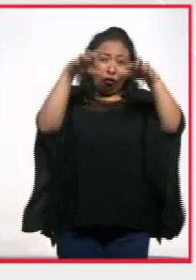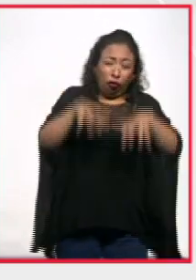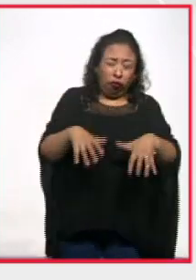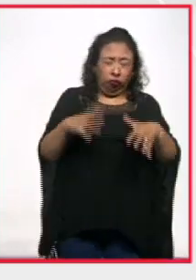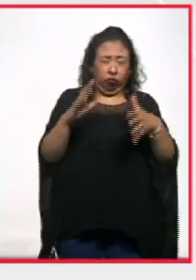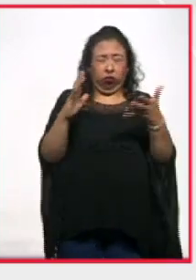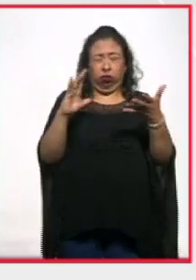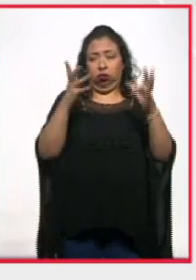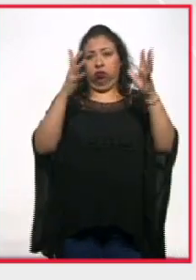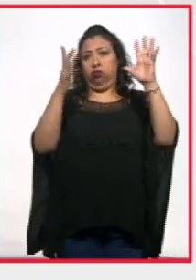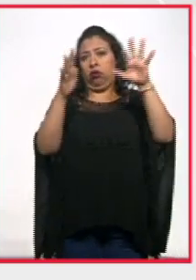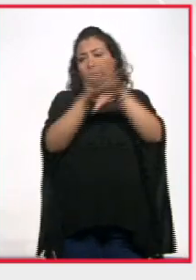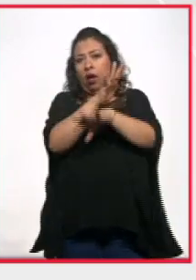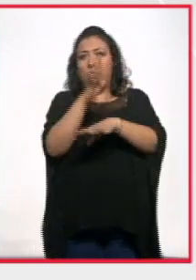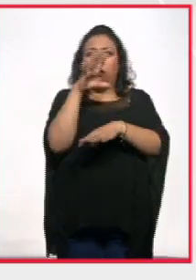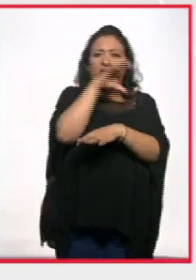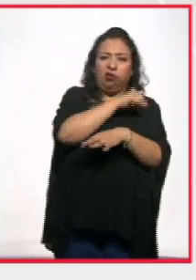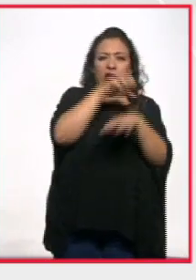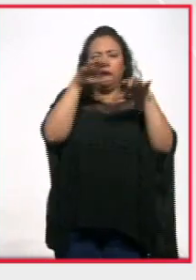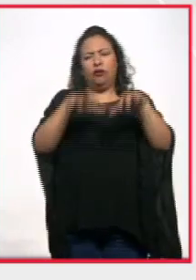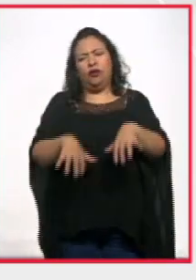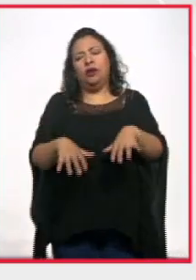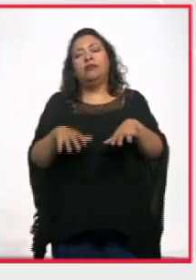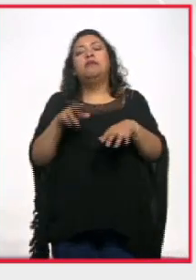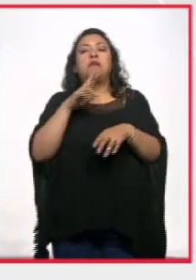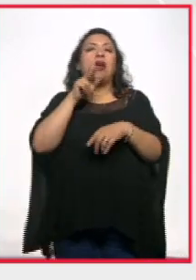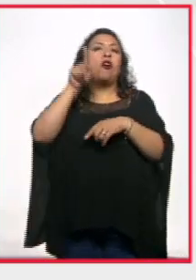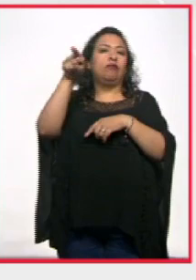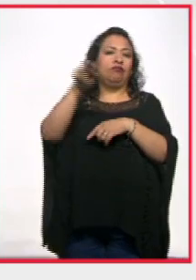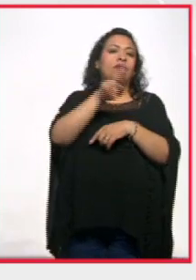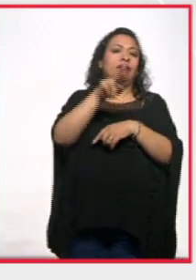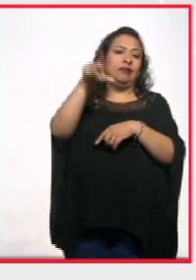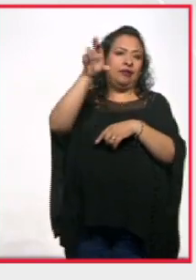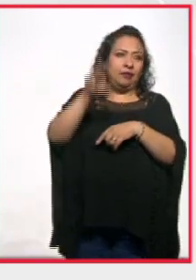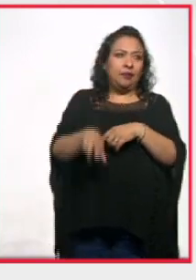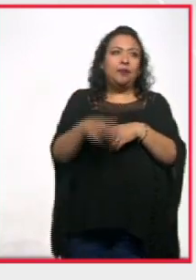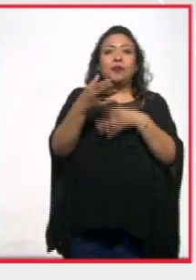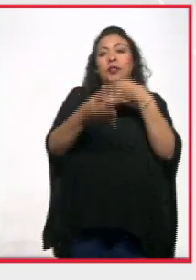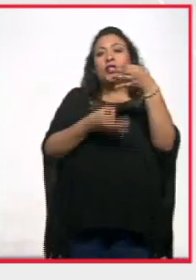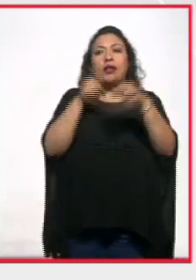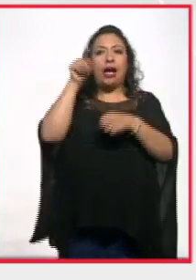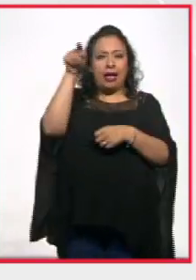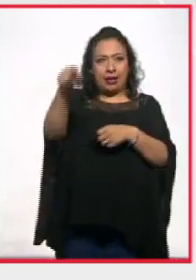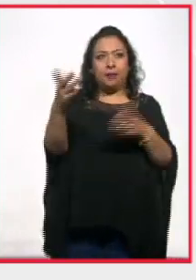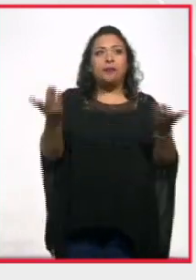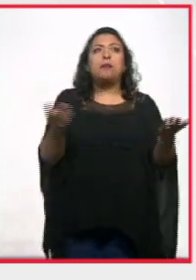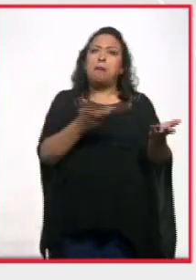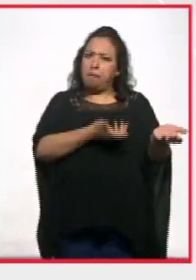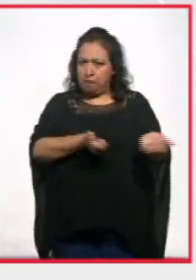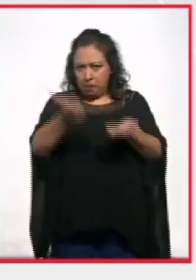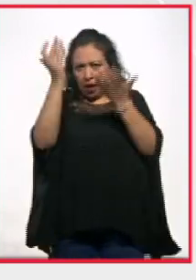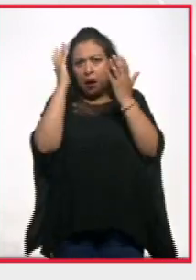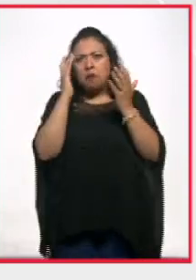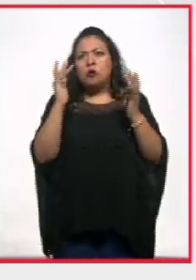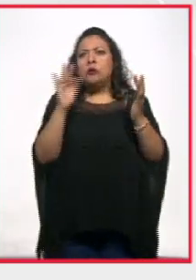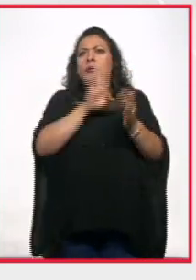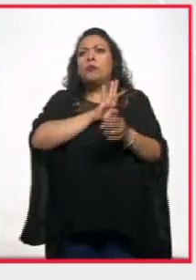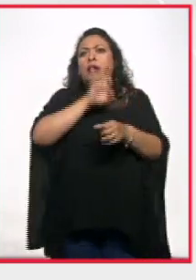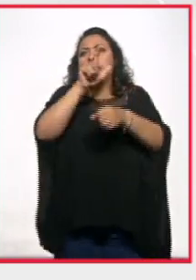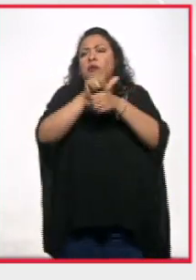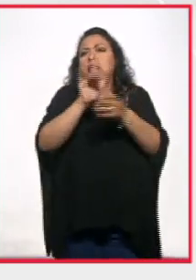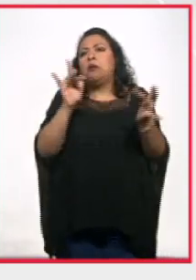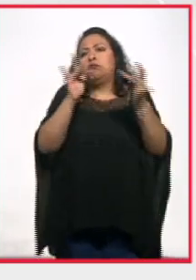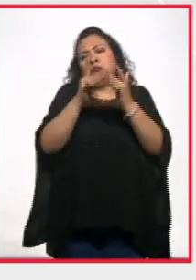extraños de comportamiento del clima, sí se antoja ir para allá. Pues hay que hacer el noticiero, ¿no? Vámonos. Oye, unas transmisiones especiales, ¿por qué